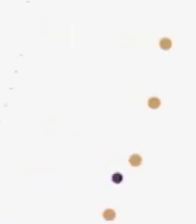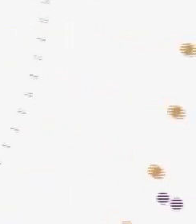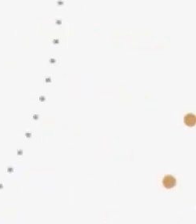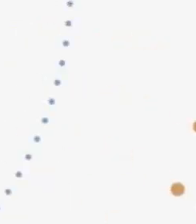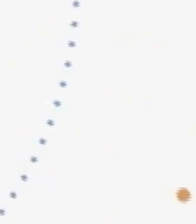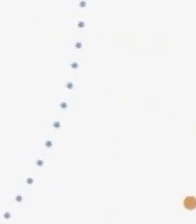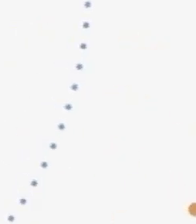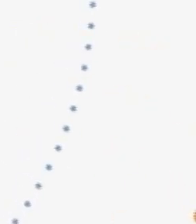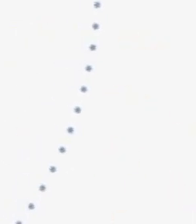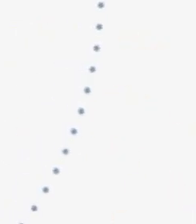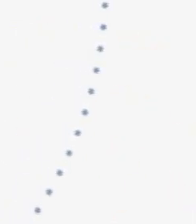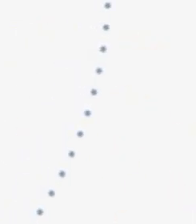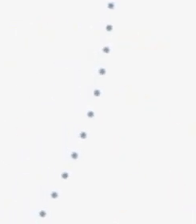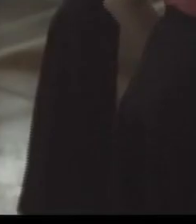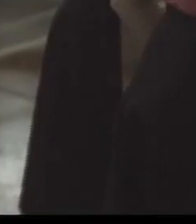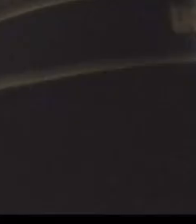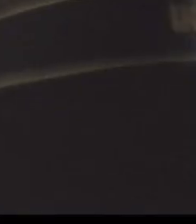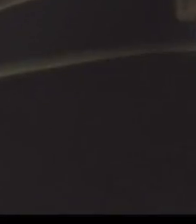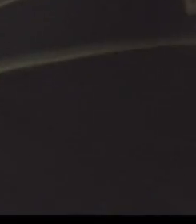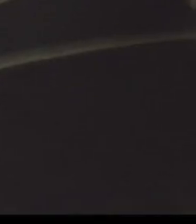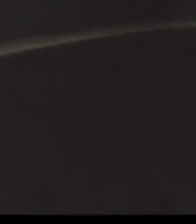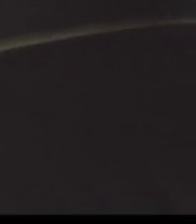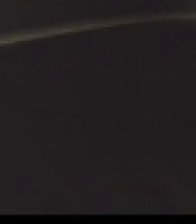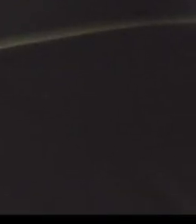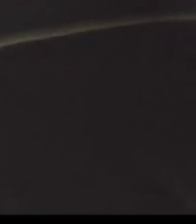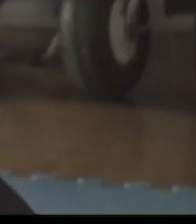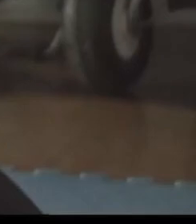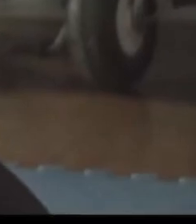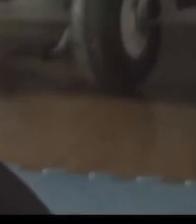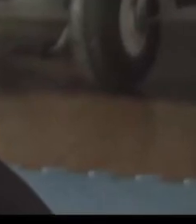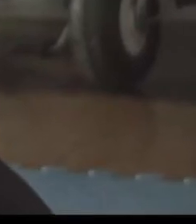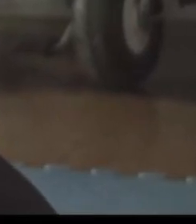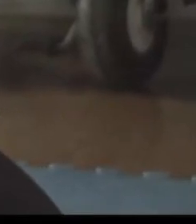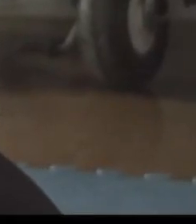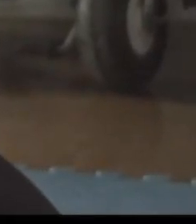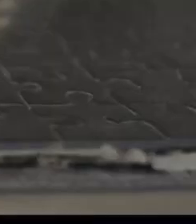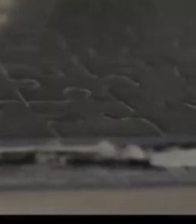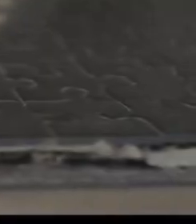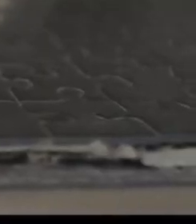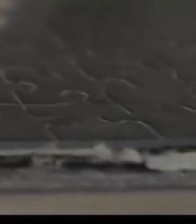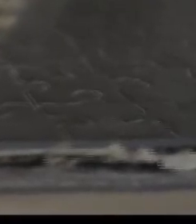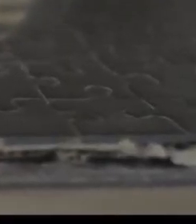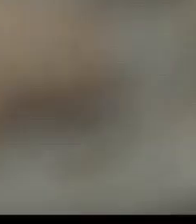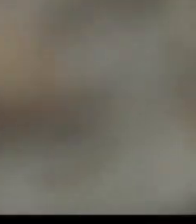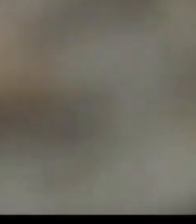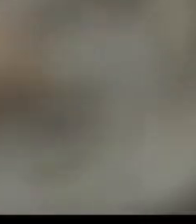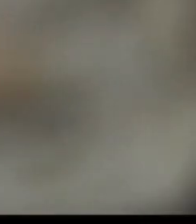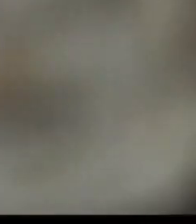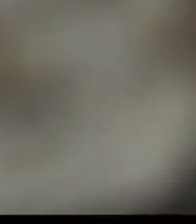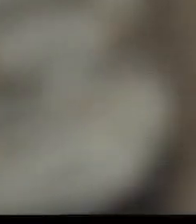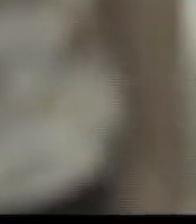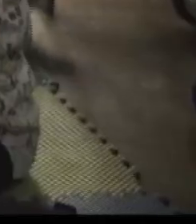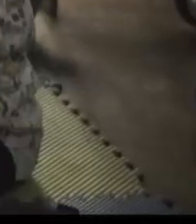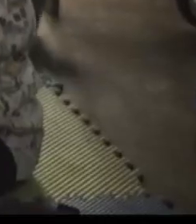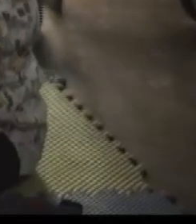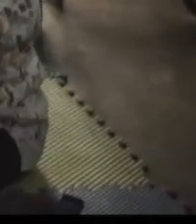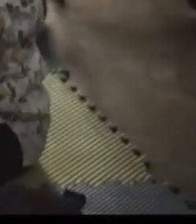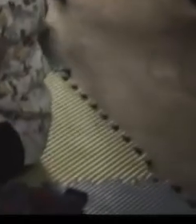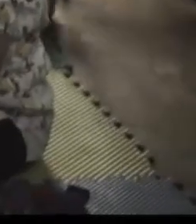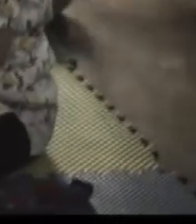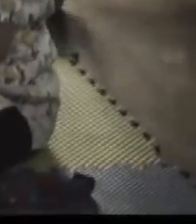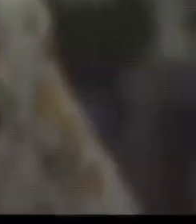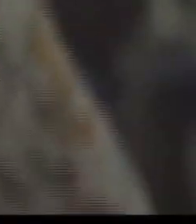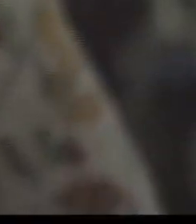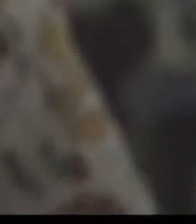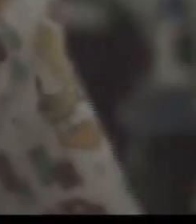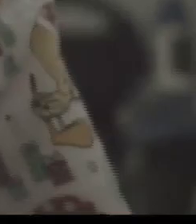Hoy vengo a visitar a Diana, es una joven guapísima y talentosísima. Su empatía con los niños